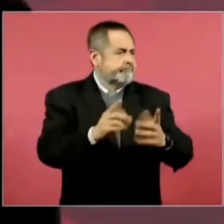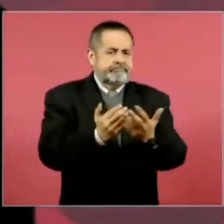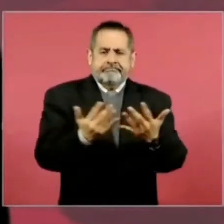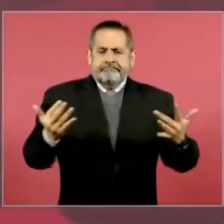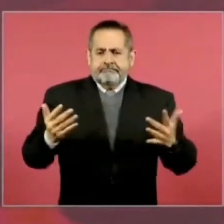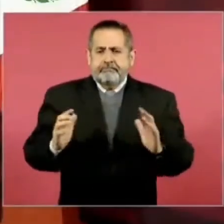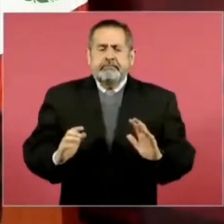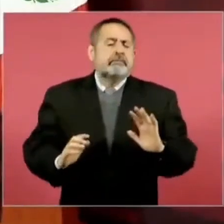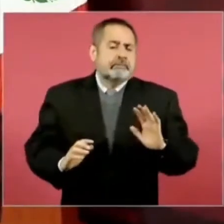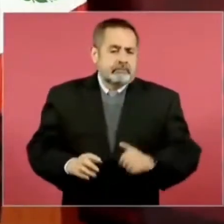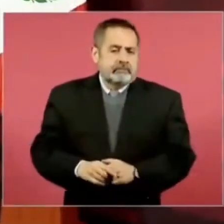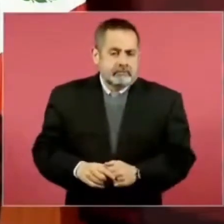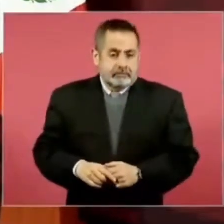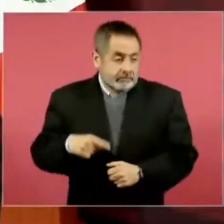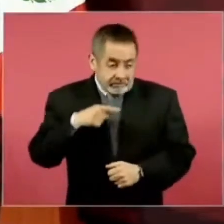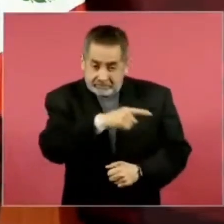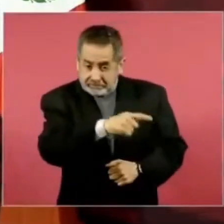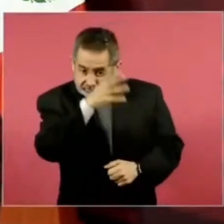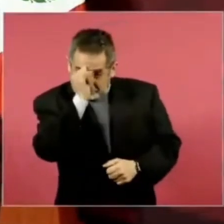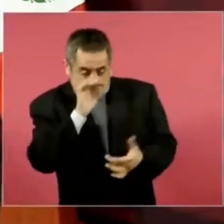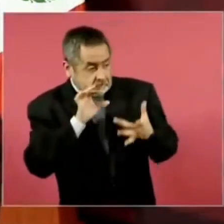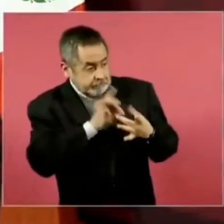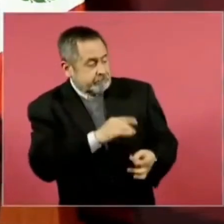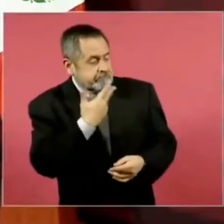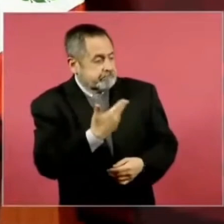Pero ¿cómo voy a estar de acuerdo con esto?